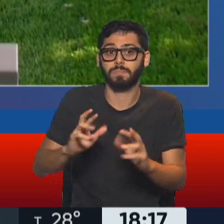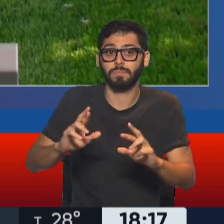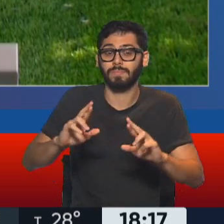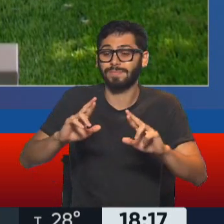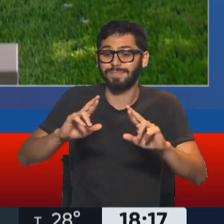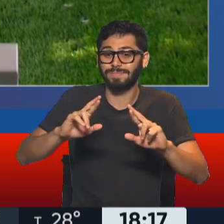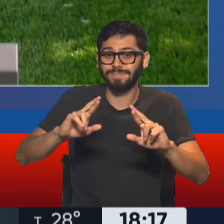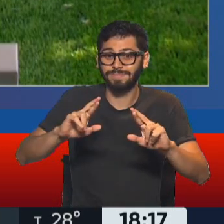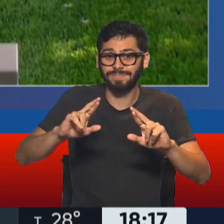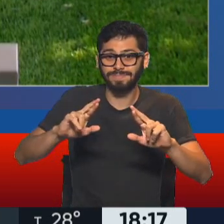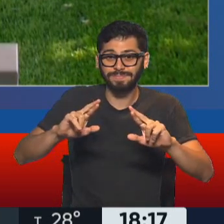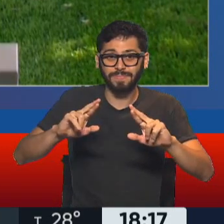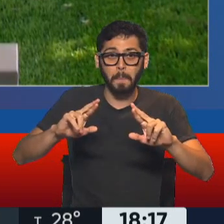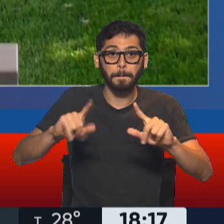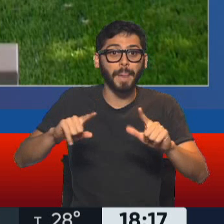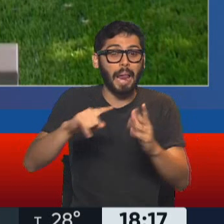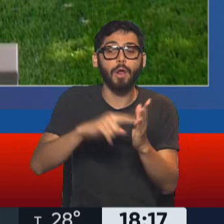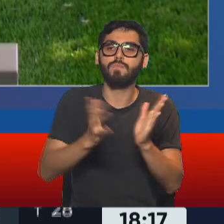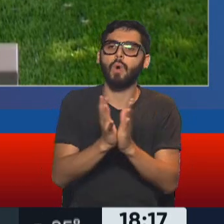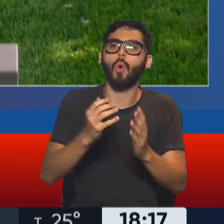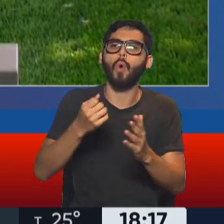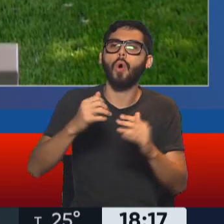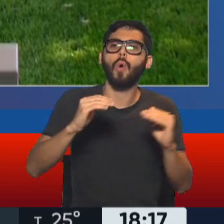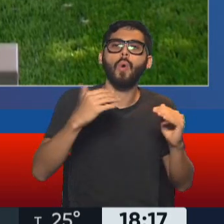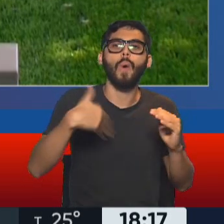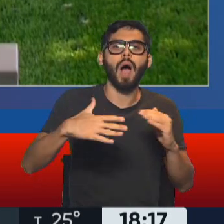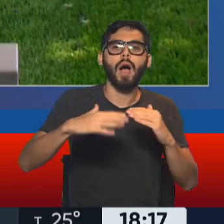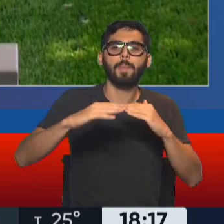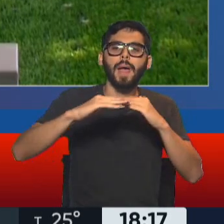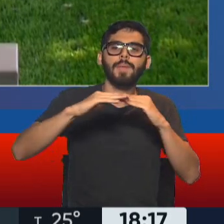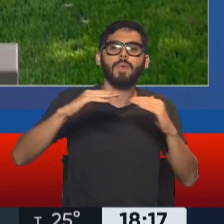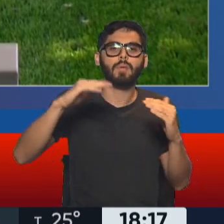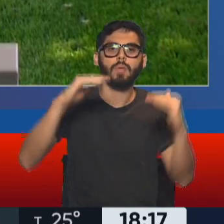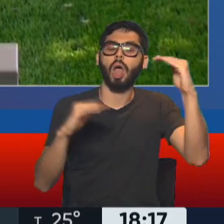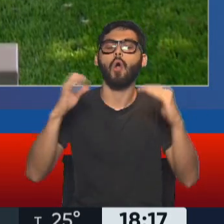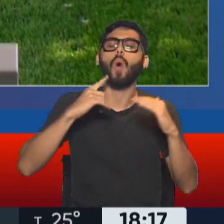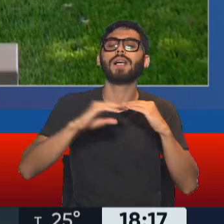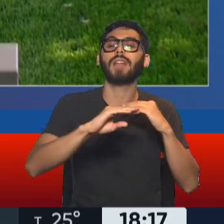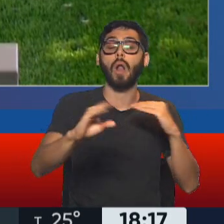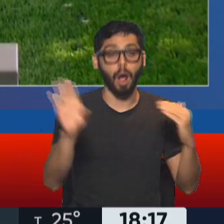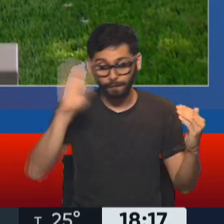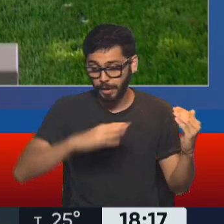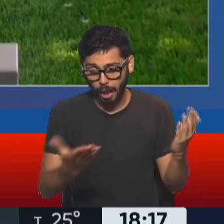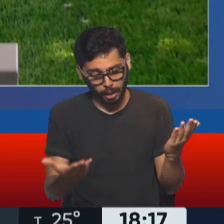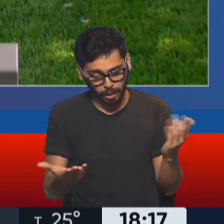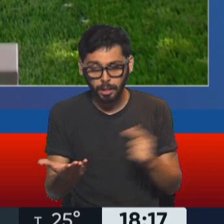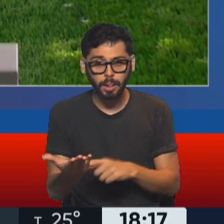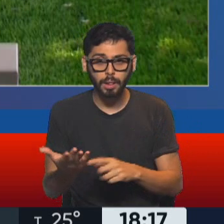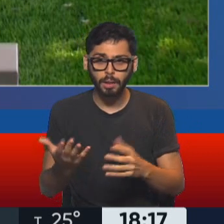todos los récords de desestabilización, porque desestabilizó todo. Mega devaluación, tasas de interés